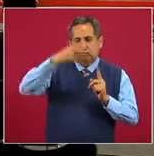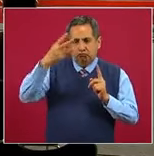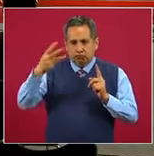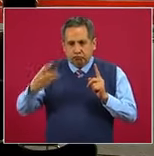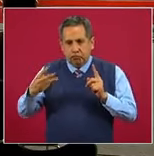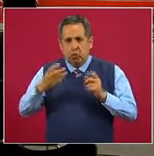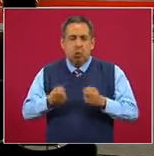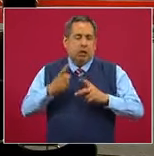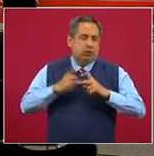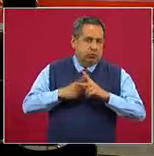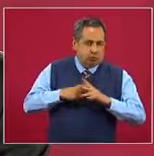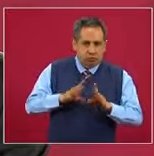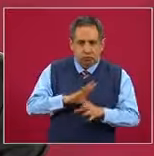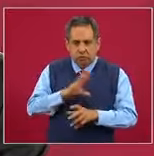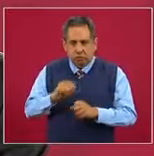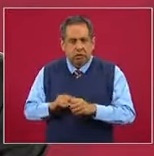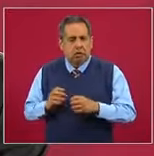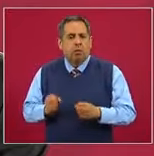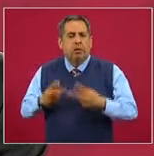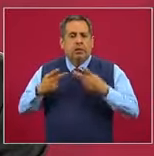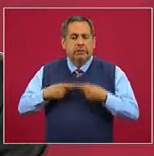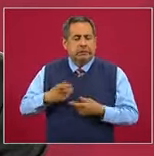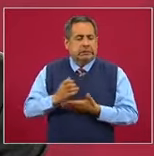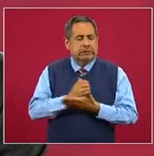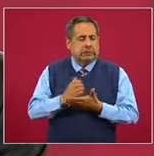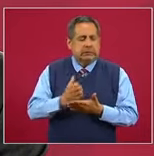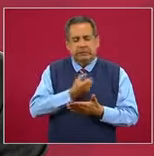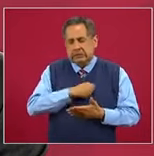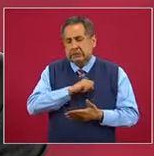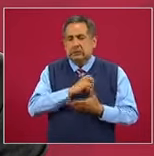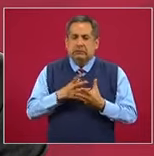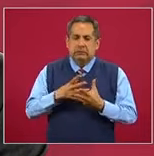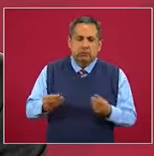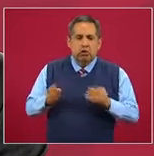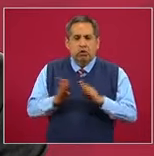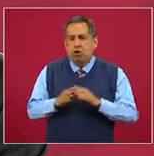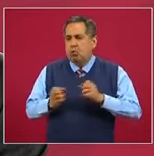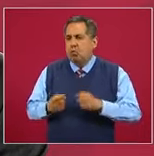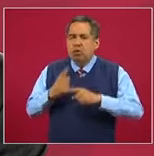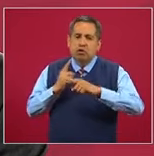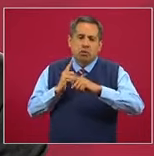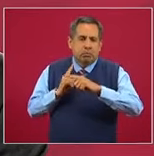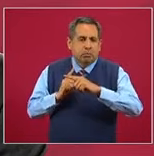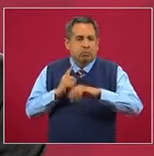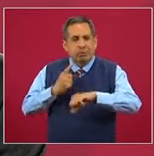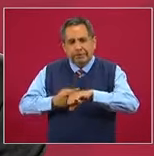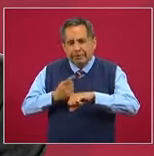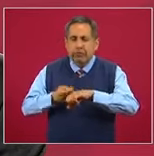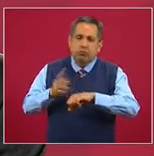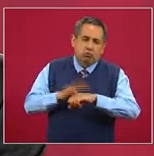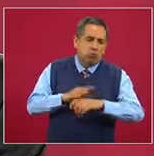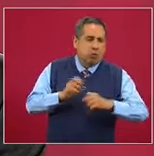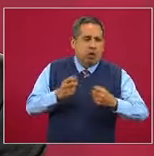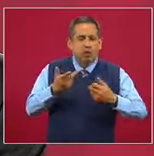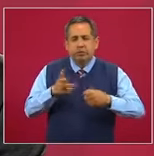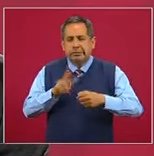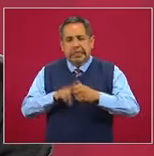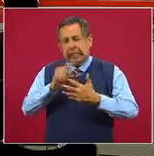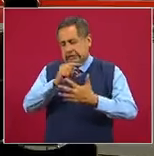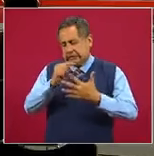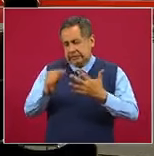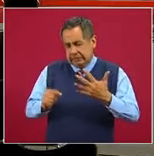casos estimados, las personas recuperadas, el porcentaje de positividad, la reducción de mortalidad y la ocupación